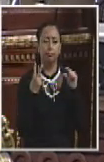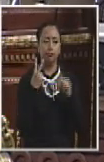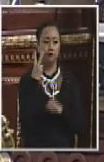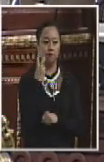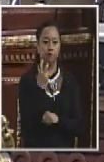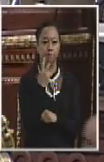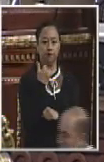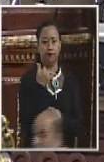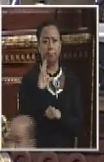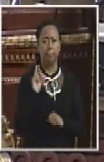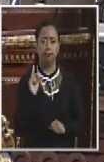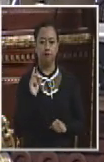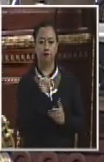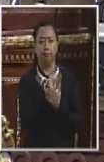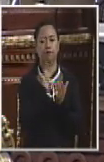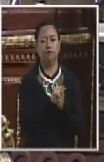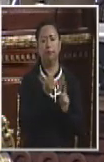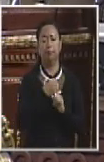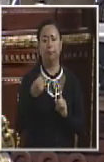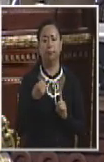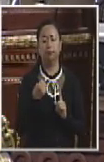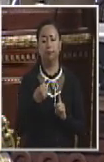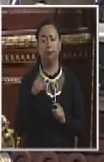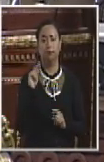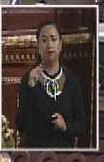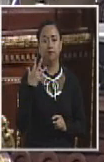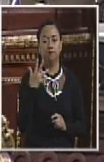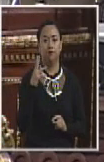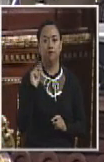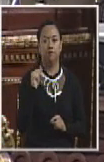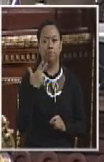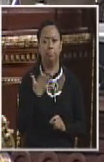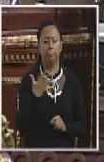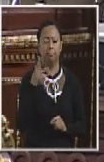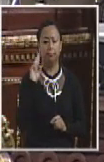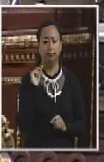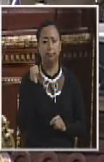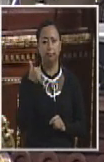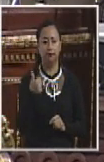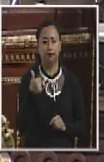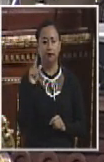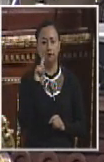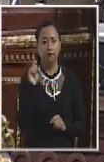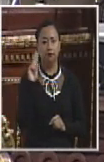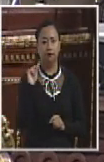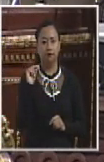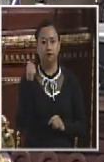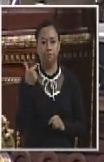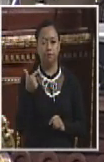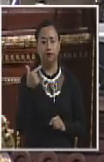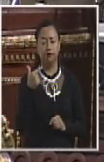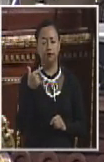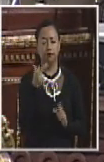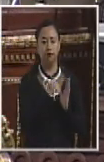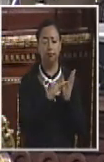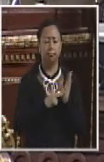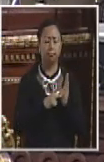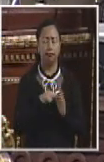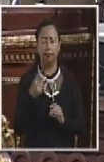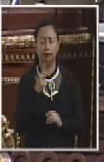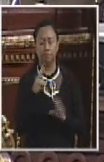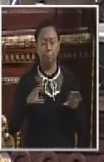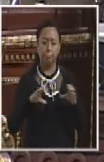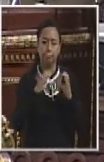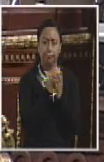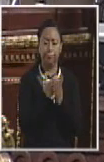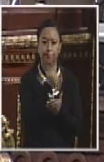segunda y 30 de la Ley Orgánica 84, 85, 86 y 187 del reglamento,